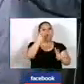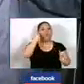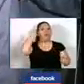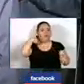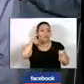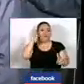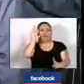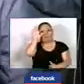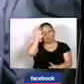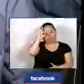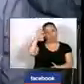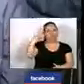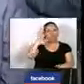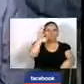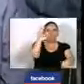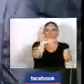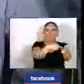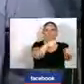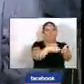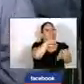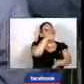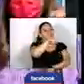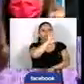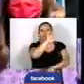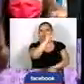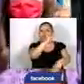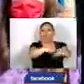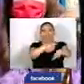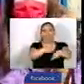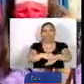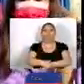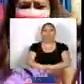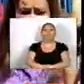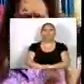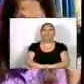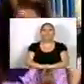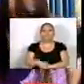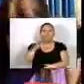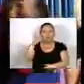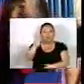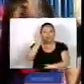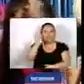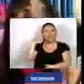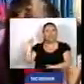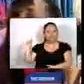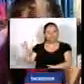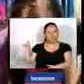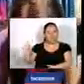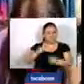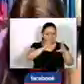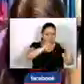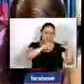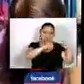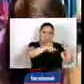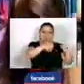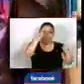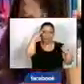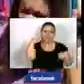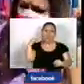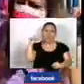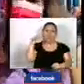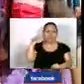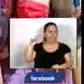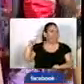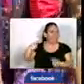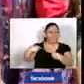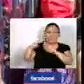luego de haberlo denunciado ante la Fiscalía. Sigue contestando esto es lo que veníamos hablando con Daniela él sigue